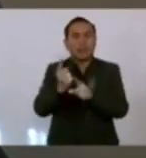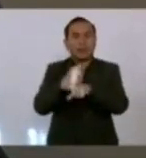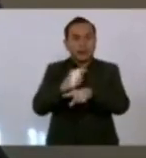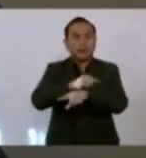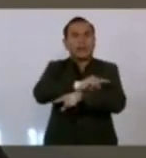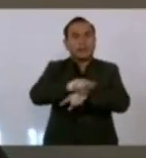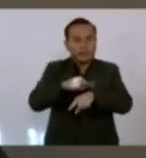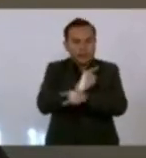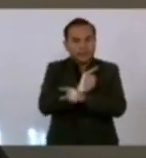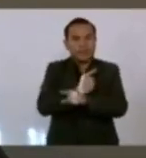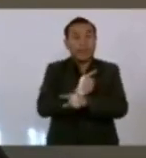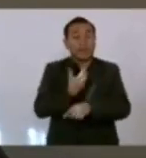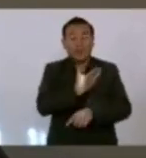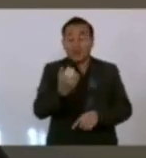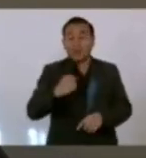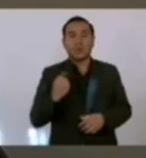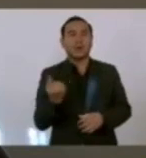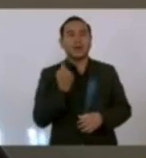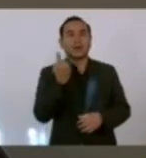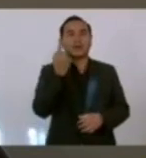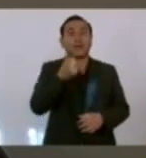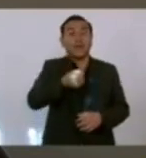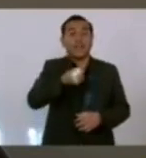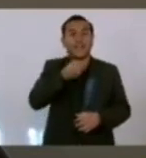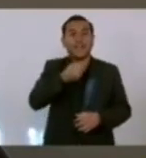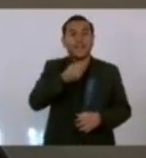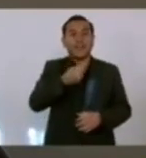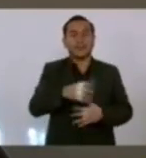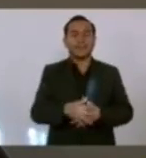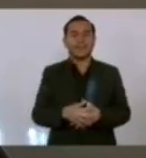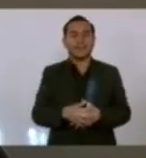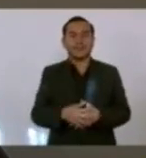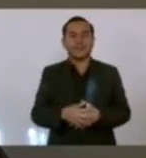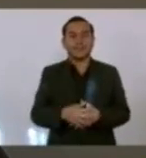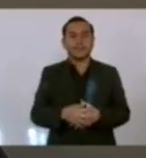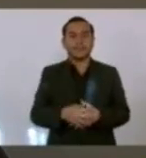las 5 horas sale algo nuevo, sale algo diferente, una nueva información.